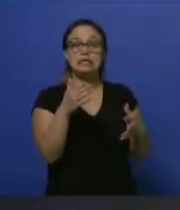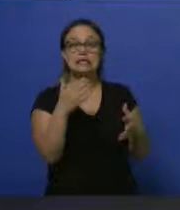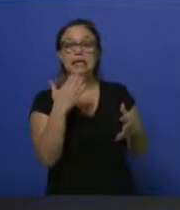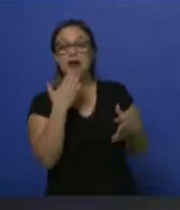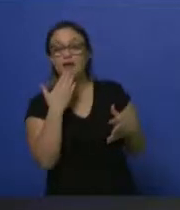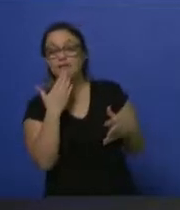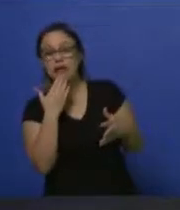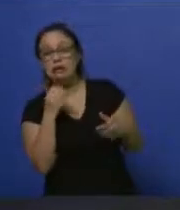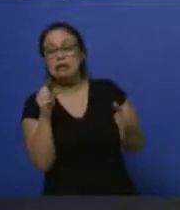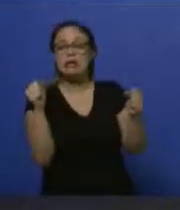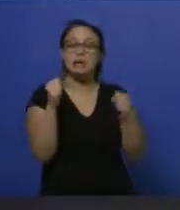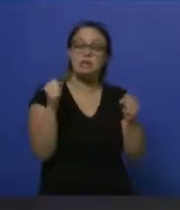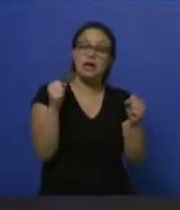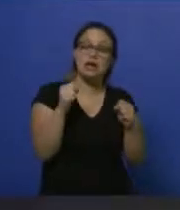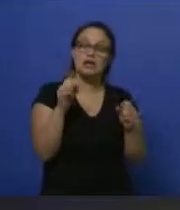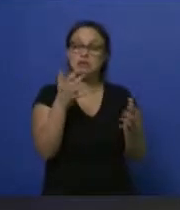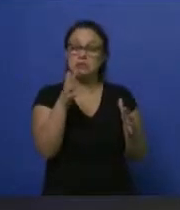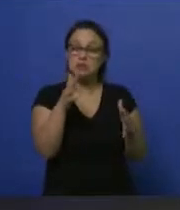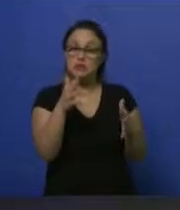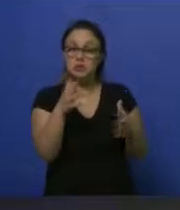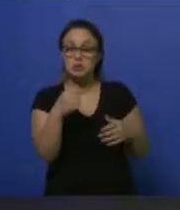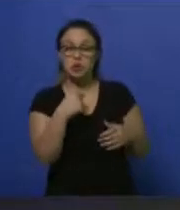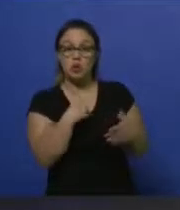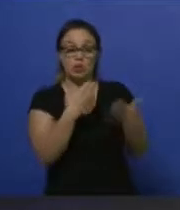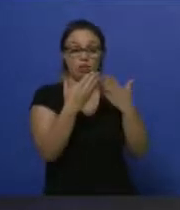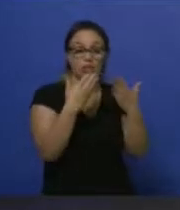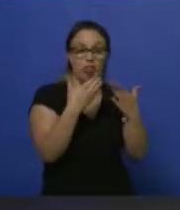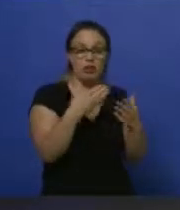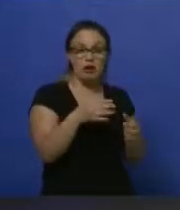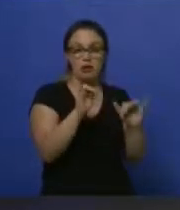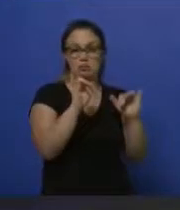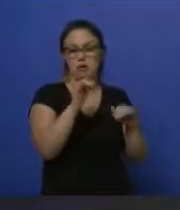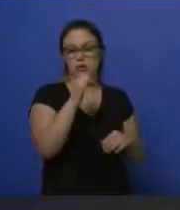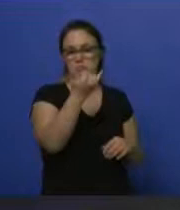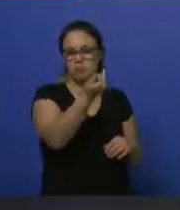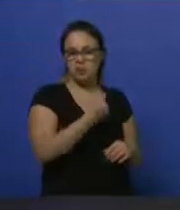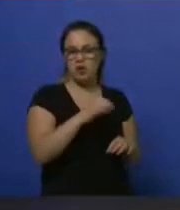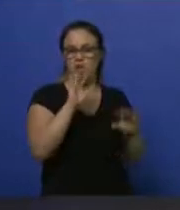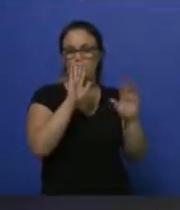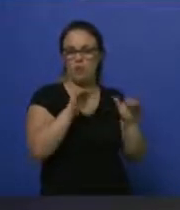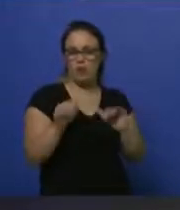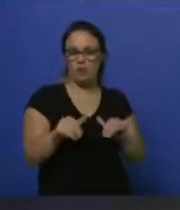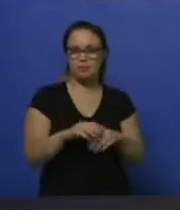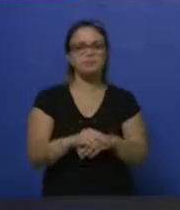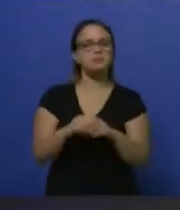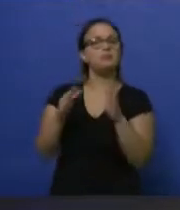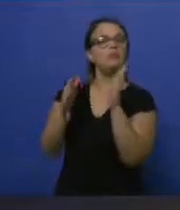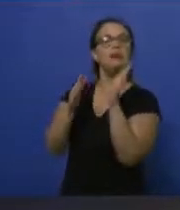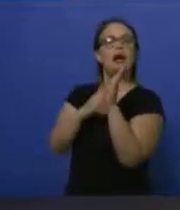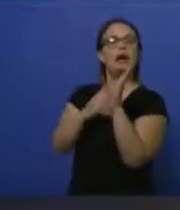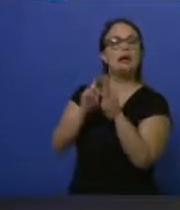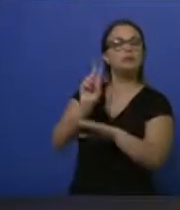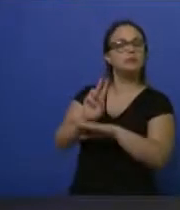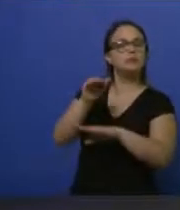abril y mayo. Hoy estuve hablando con una fuente calificada que me dijo lo mismo. Ahora, Leo, la Carta Orgánica Villamariense prohíbe, o por lo